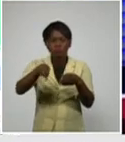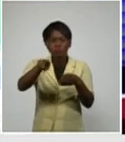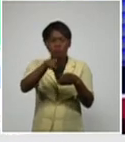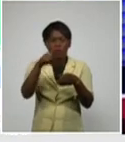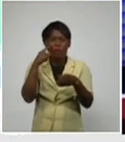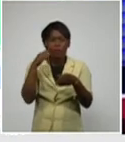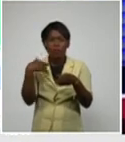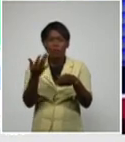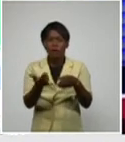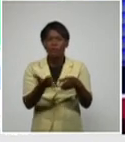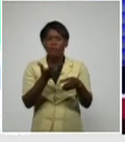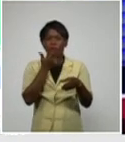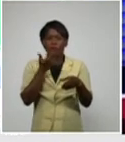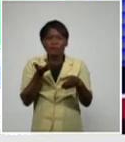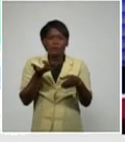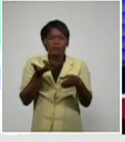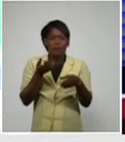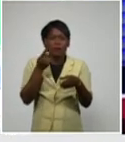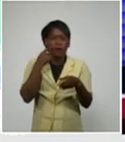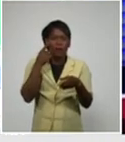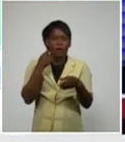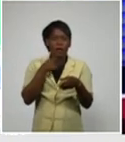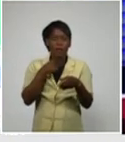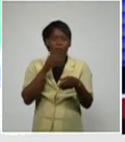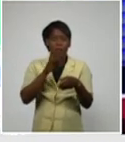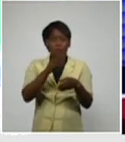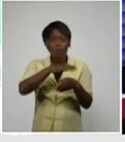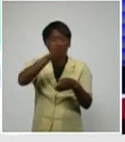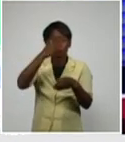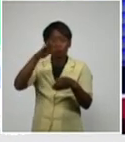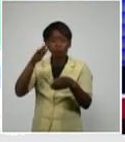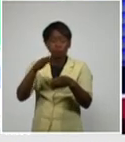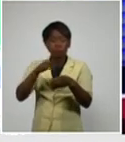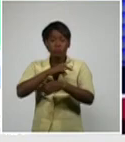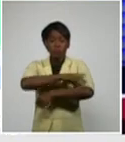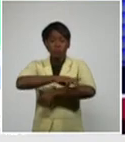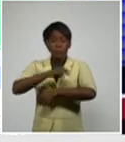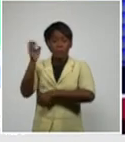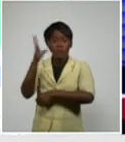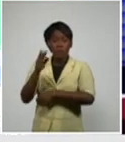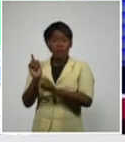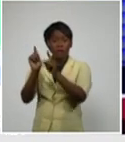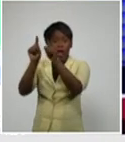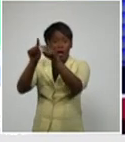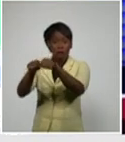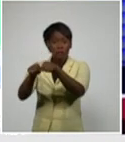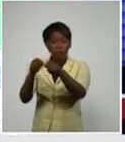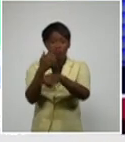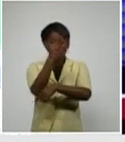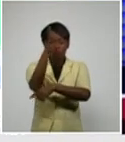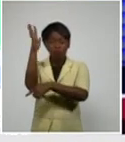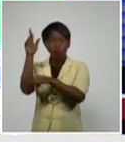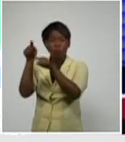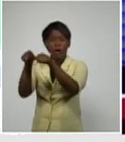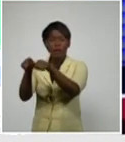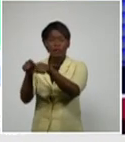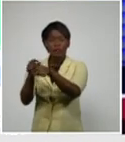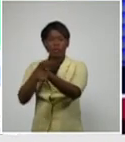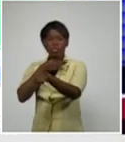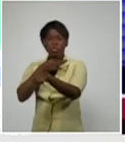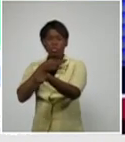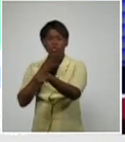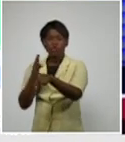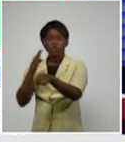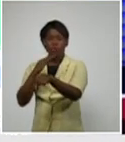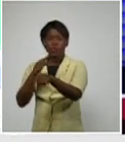hubo en la selva amazónica en Brasil, que además no tenían muchos recursos para enfrentar.